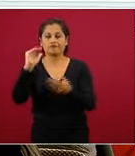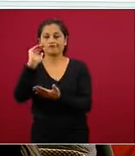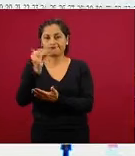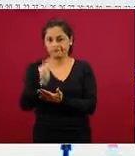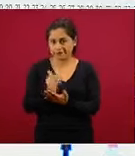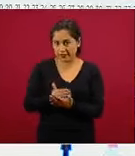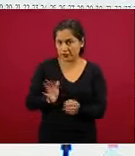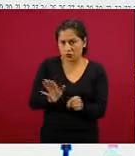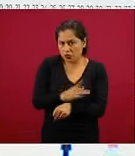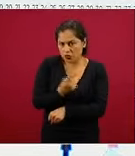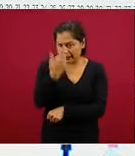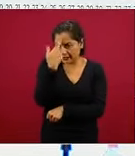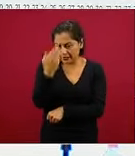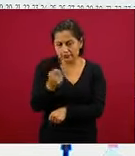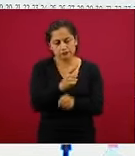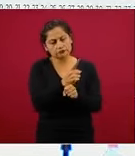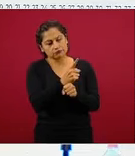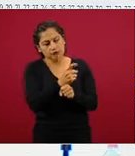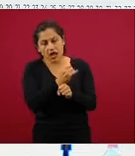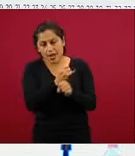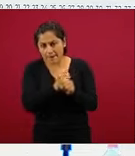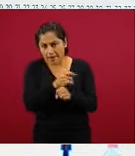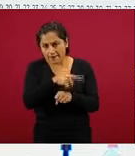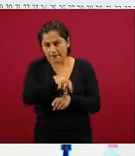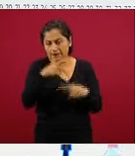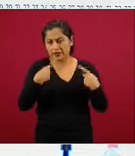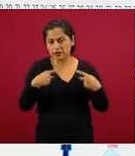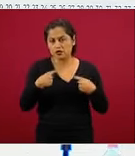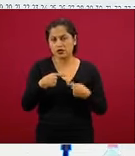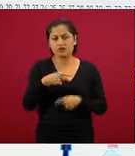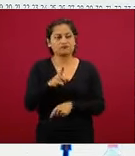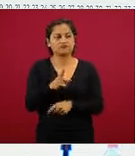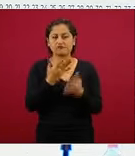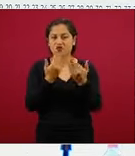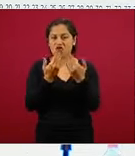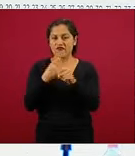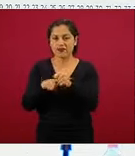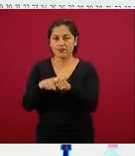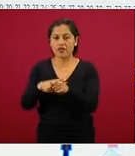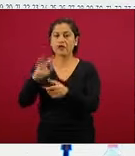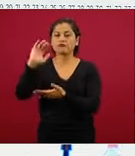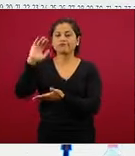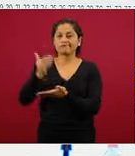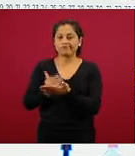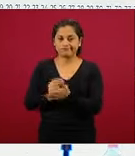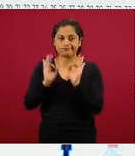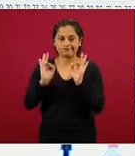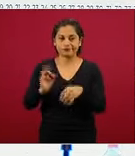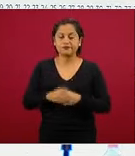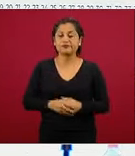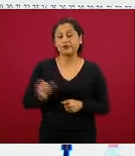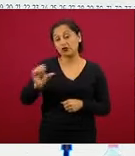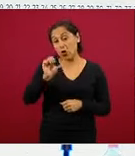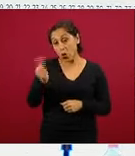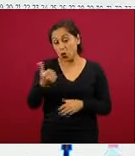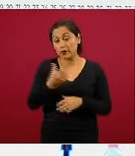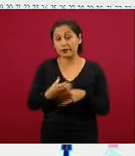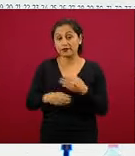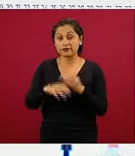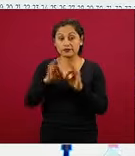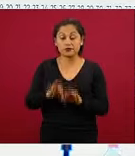personas cuya enfermedad se explica por el virus SARS-CoV-2. El otro indicador importante, desde luego, es